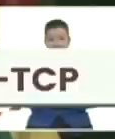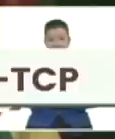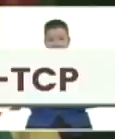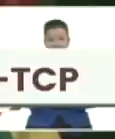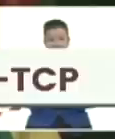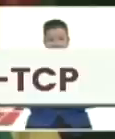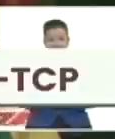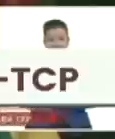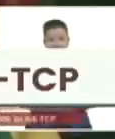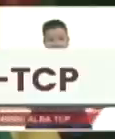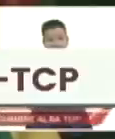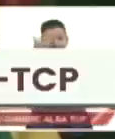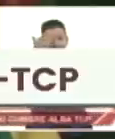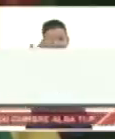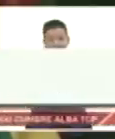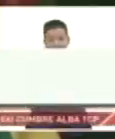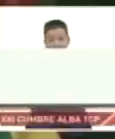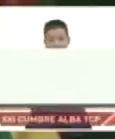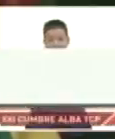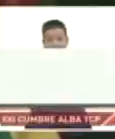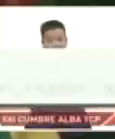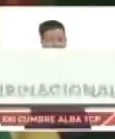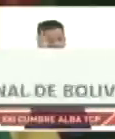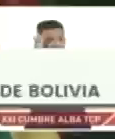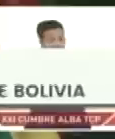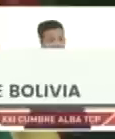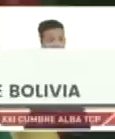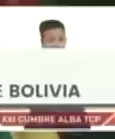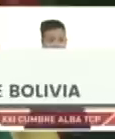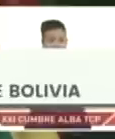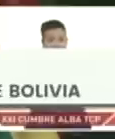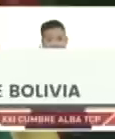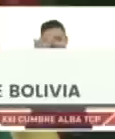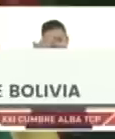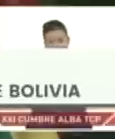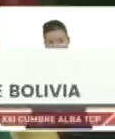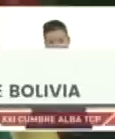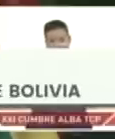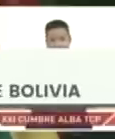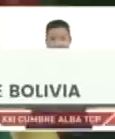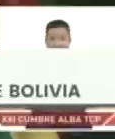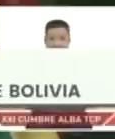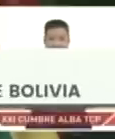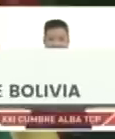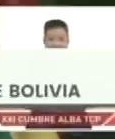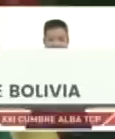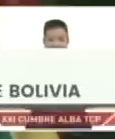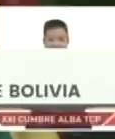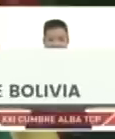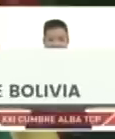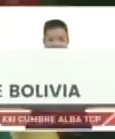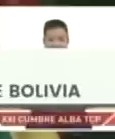del hermano Miguel Díaz-Canel, presidente de la República de Cuba. a esta